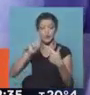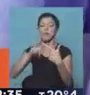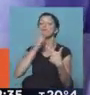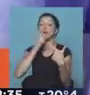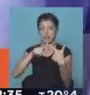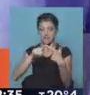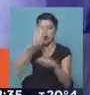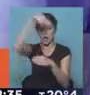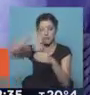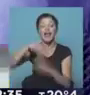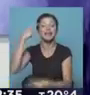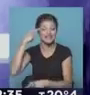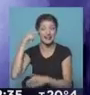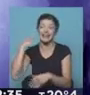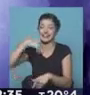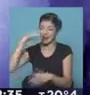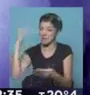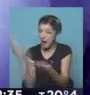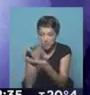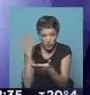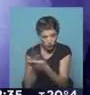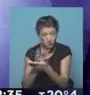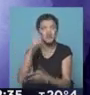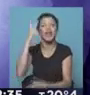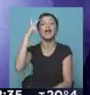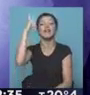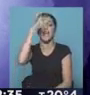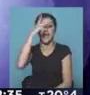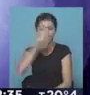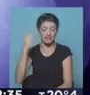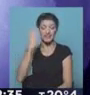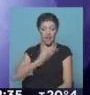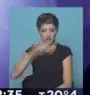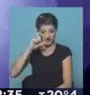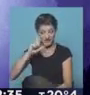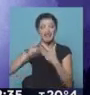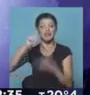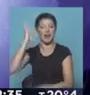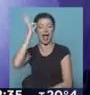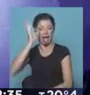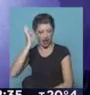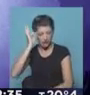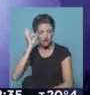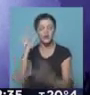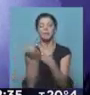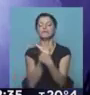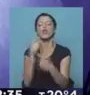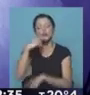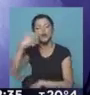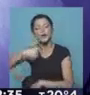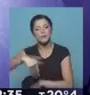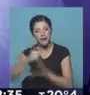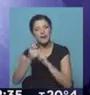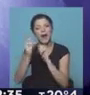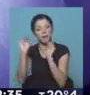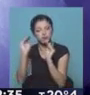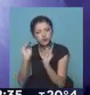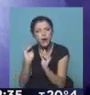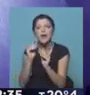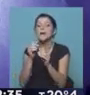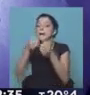China, el mayor productor mundial de HFC, y los africanos, se comprometió a iniciar su transición